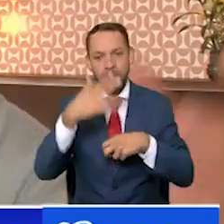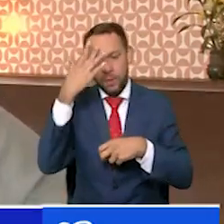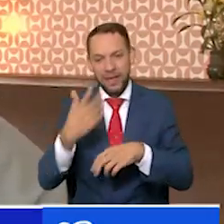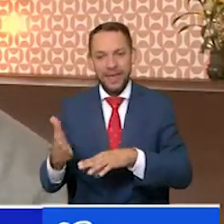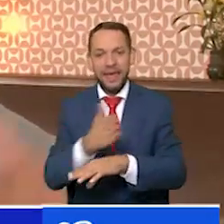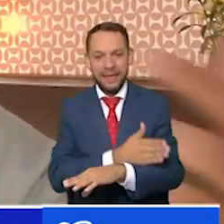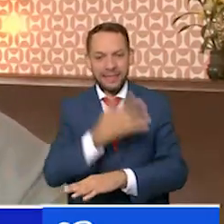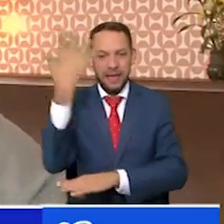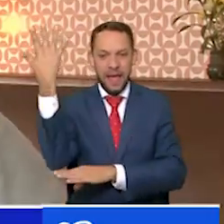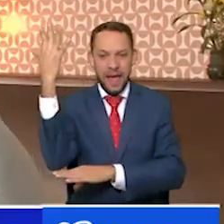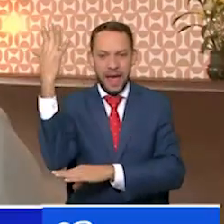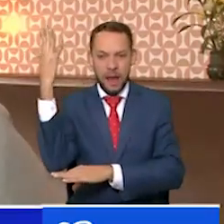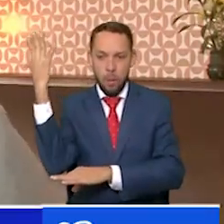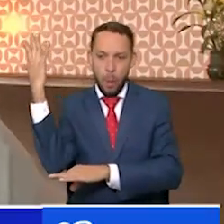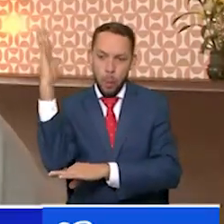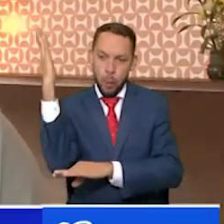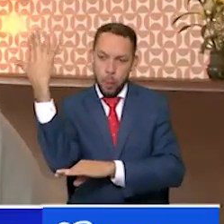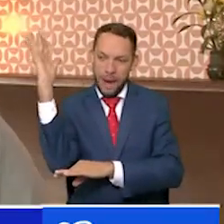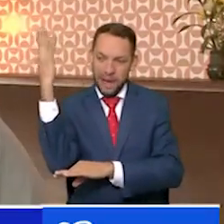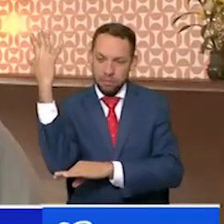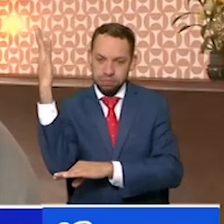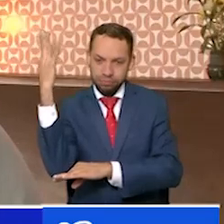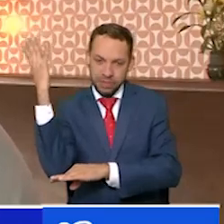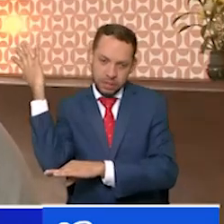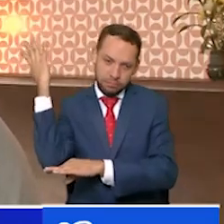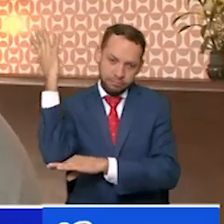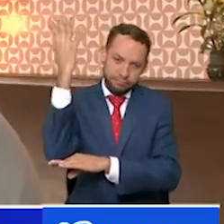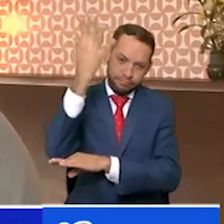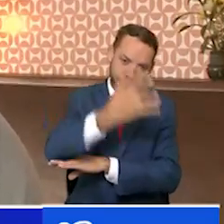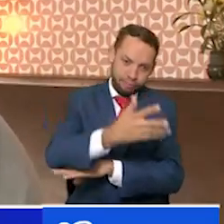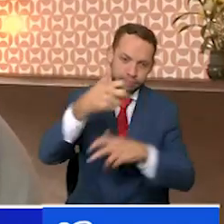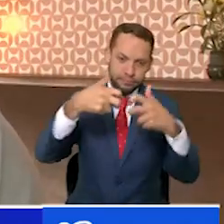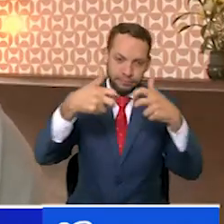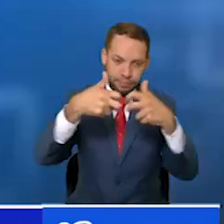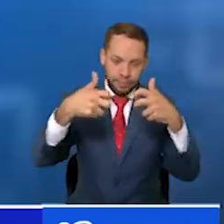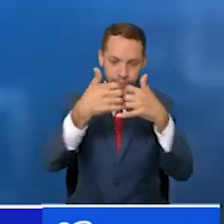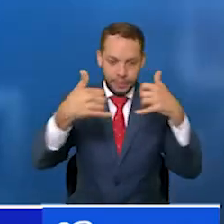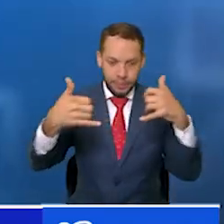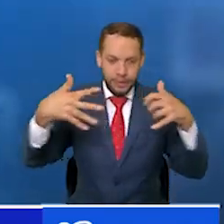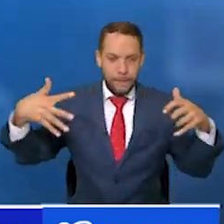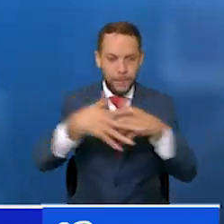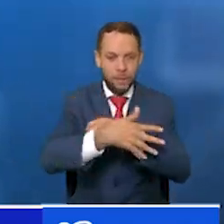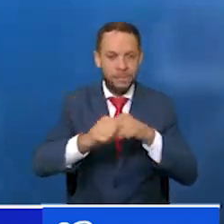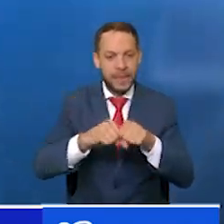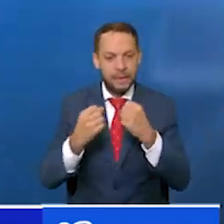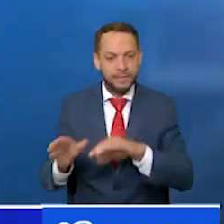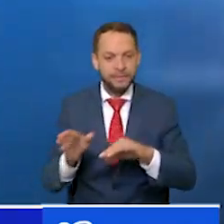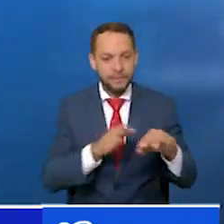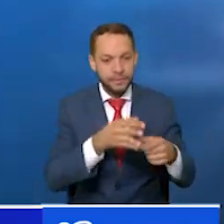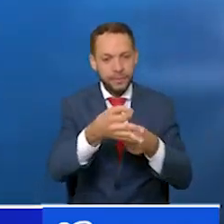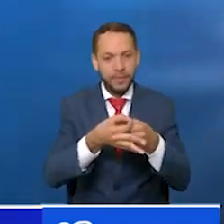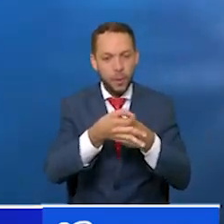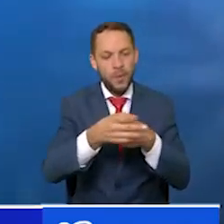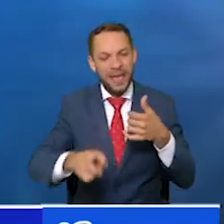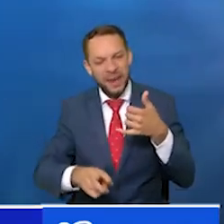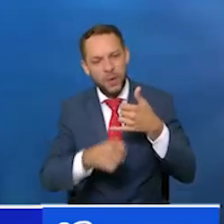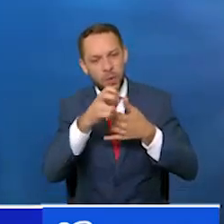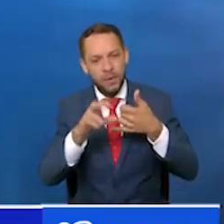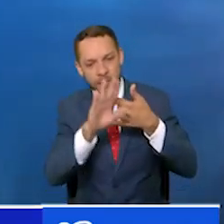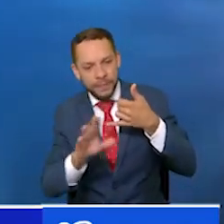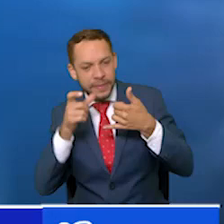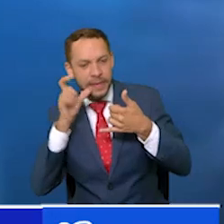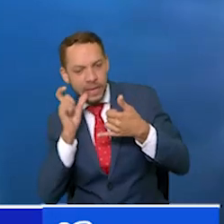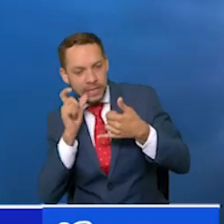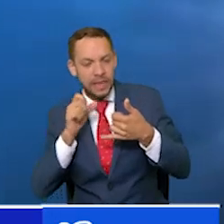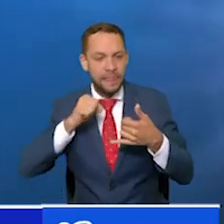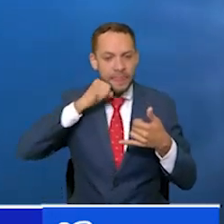que dos postes más las redes pues eh se dañaran en ese en ese episodio el municipio ubicado al norte de caldas continúa en alerta